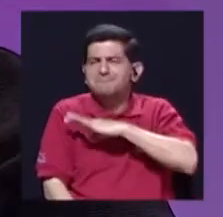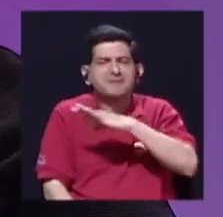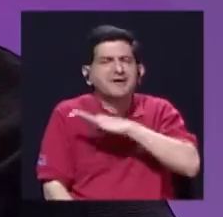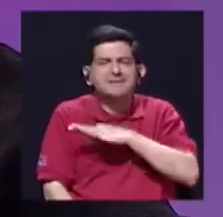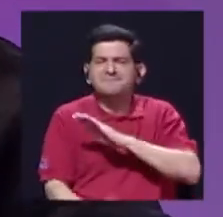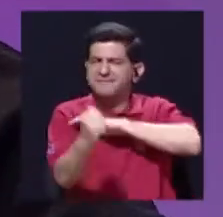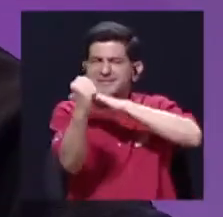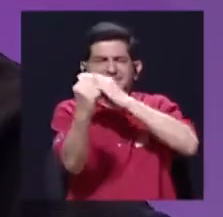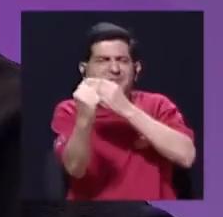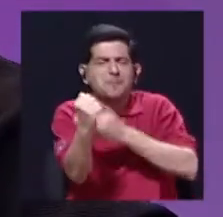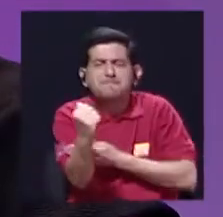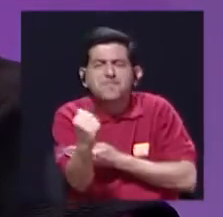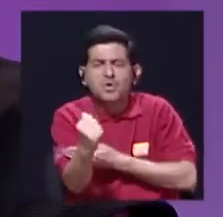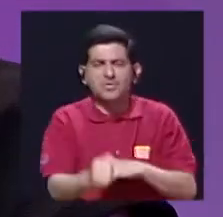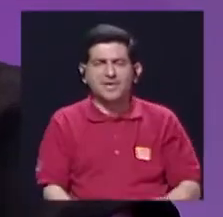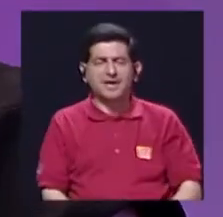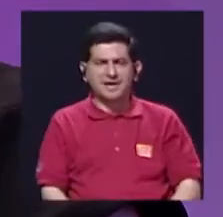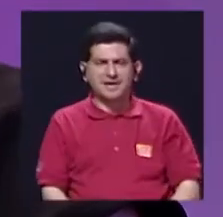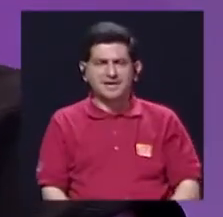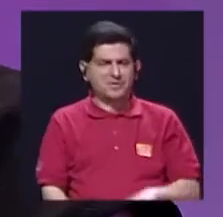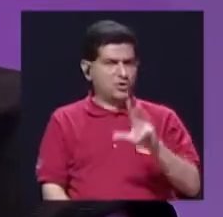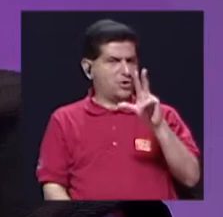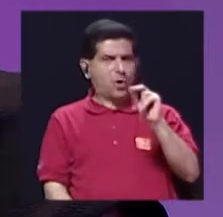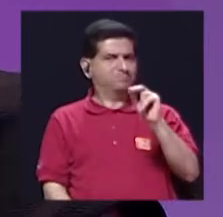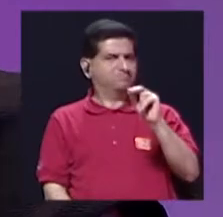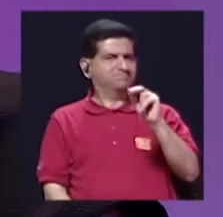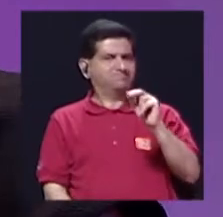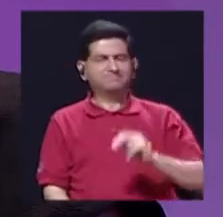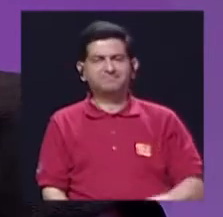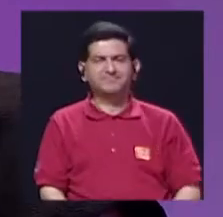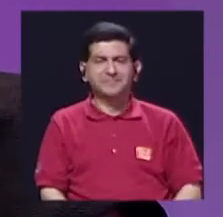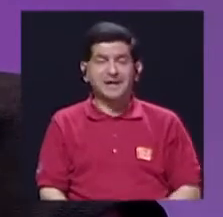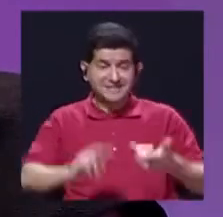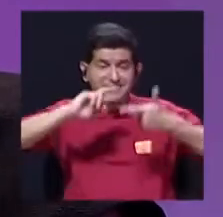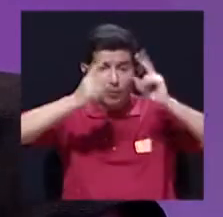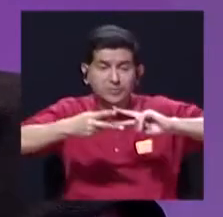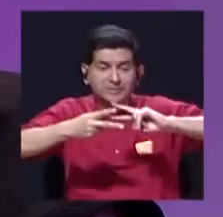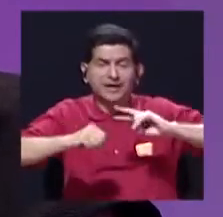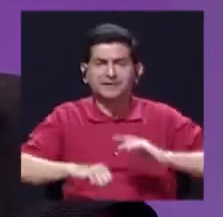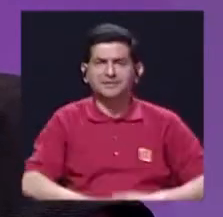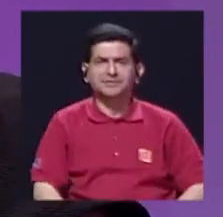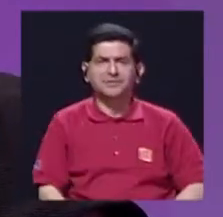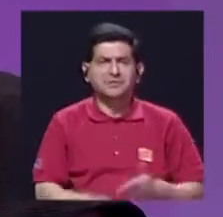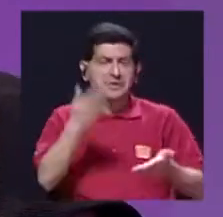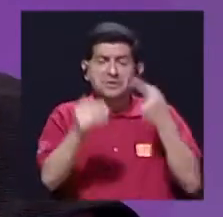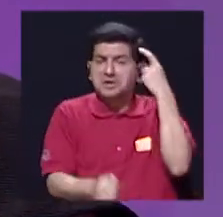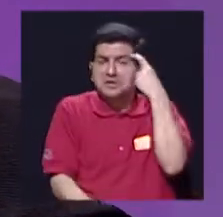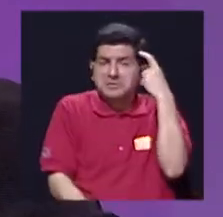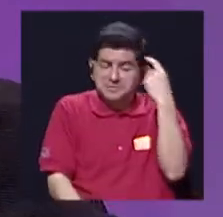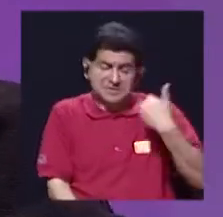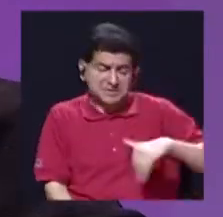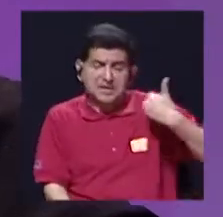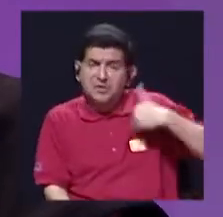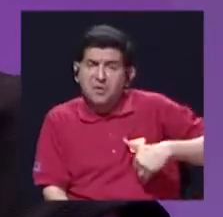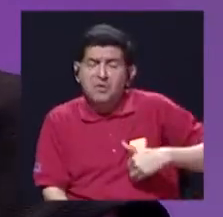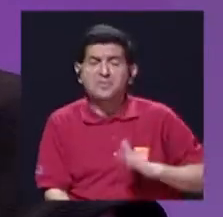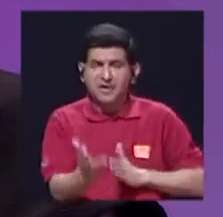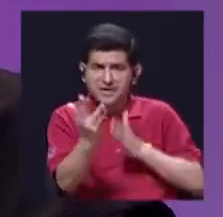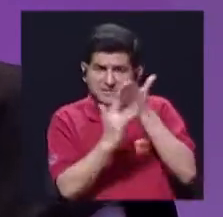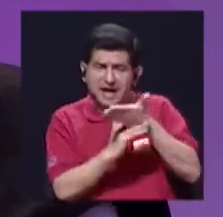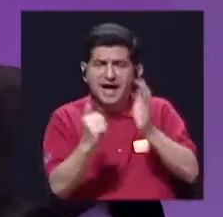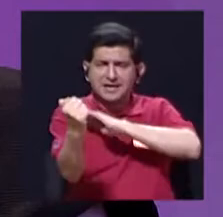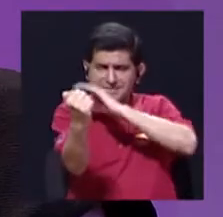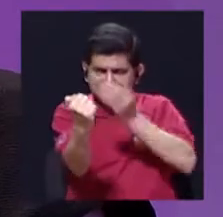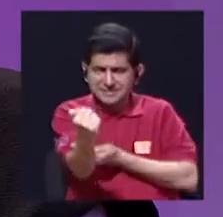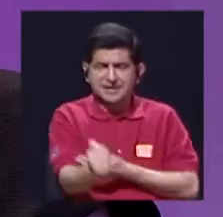de poder para beneficio. No, es totalmente lo contrario de lo que piensan los hombres cuando acceden al